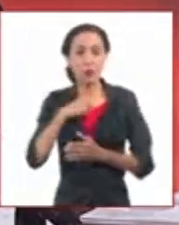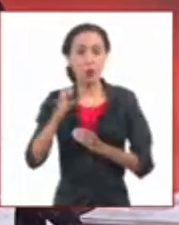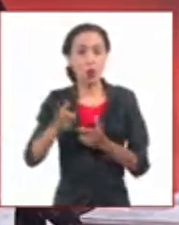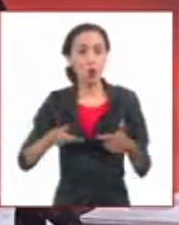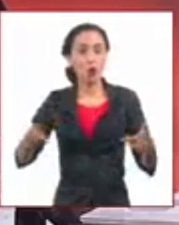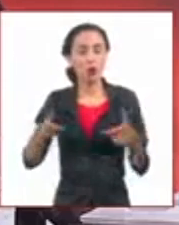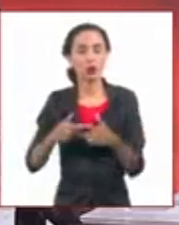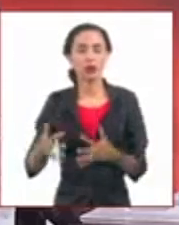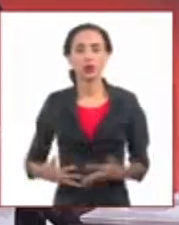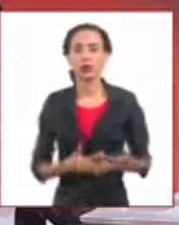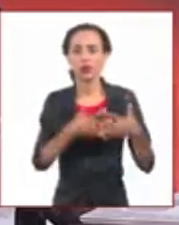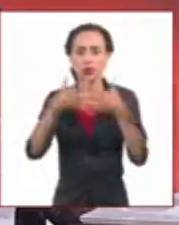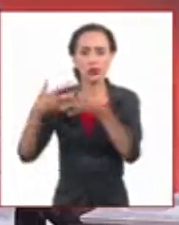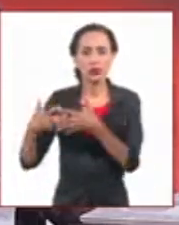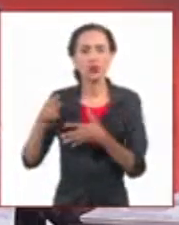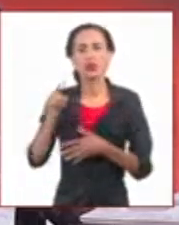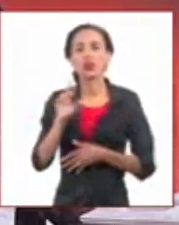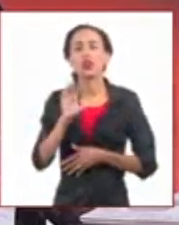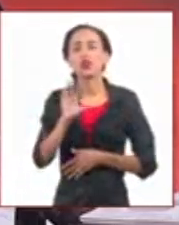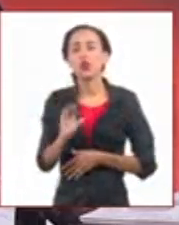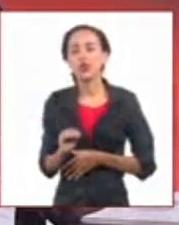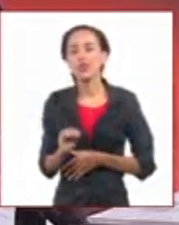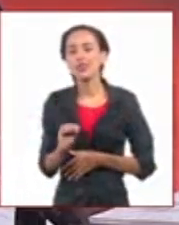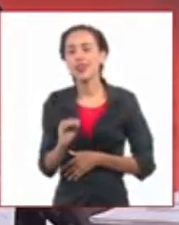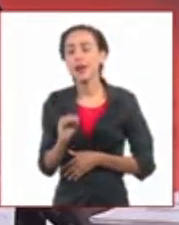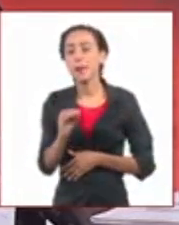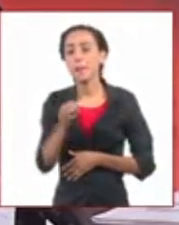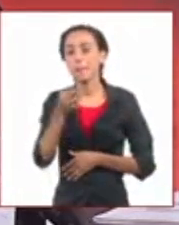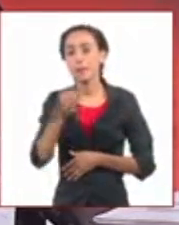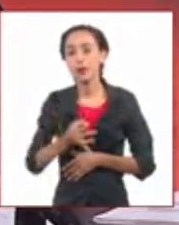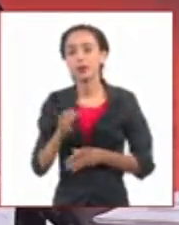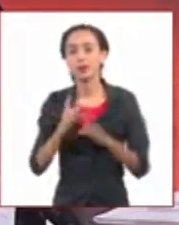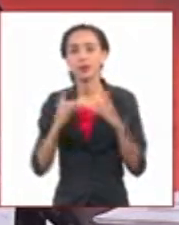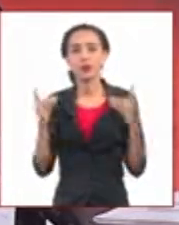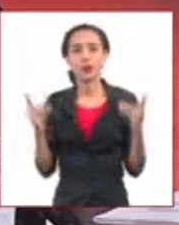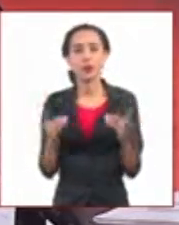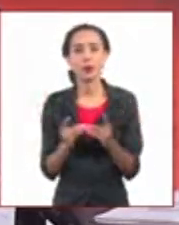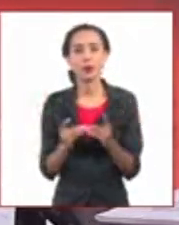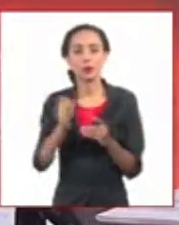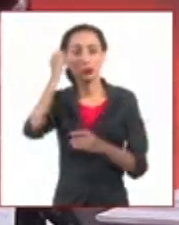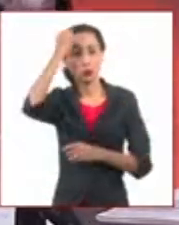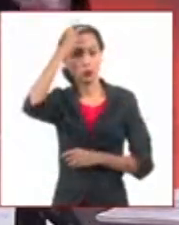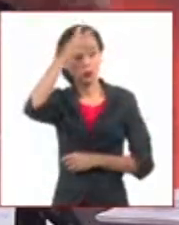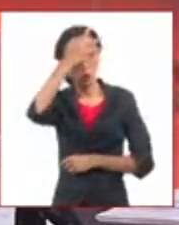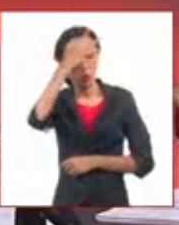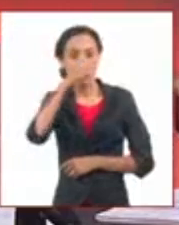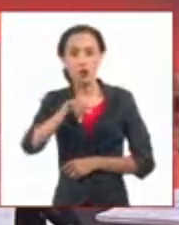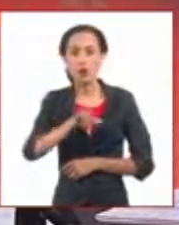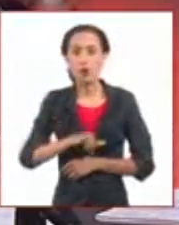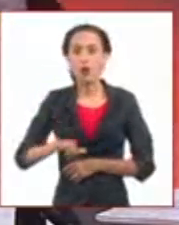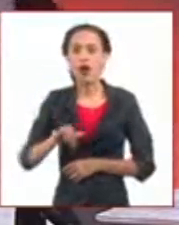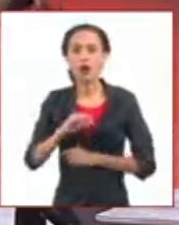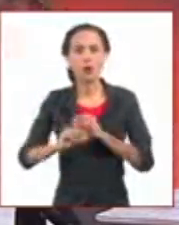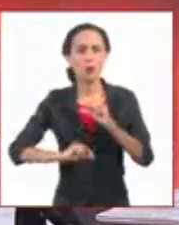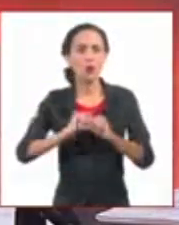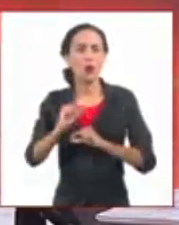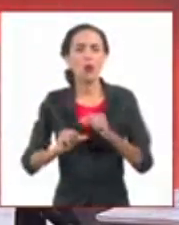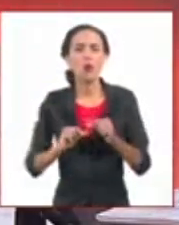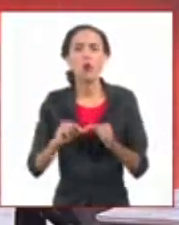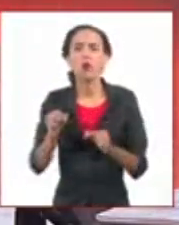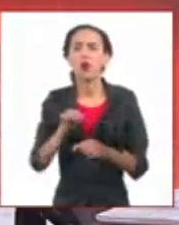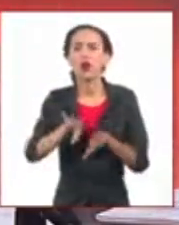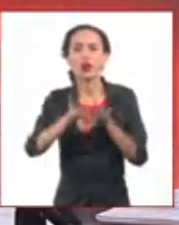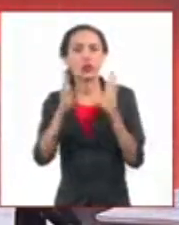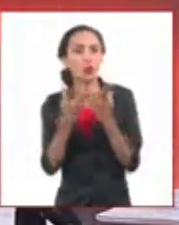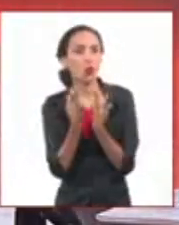eso nos habla de la debilidad de un departamento que trump se encargó de desvalijar de sacar a todos aquellos